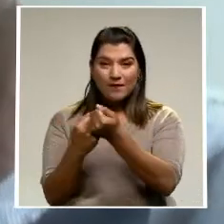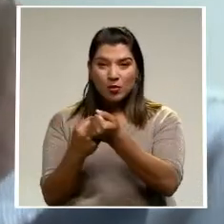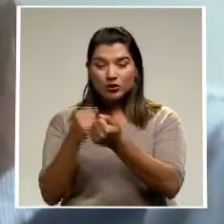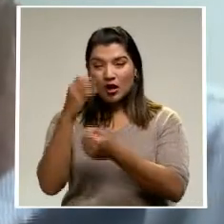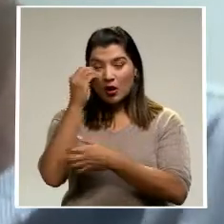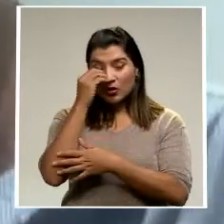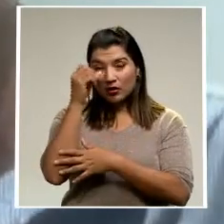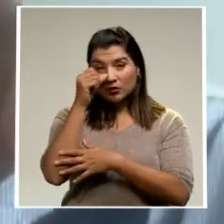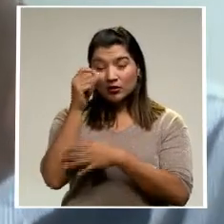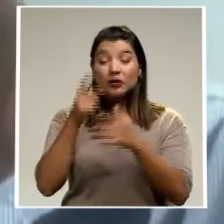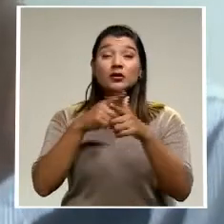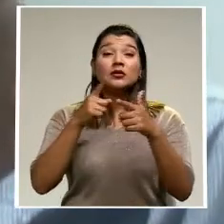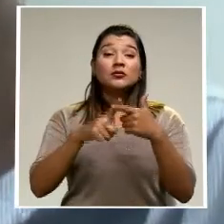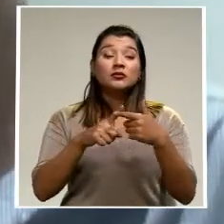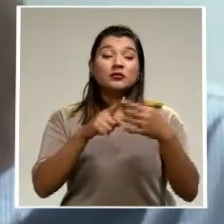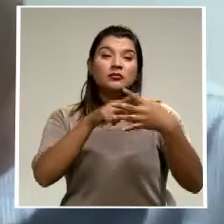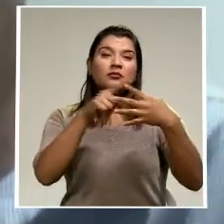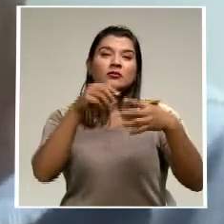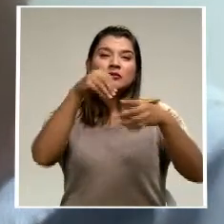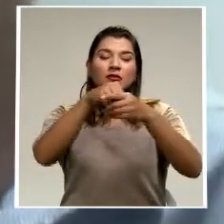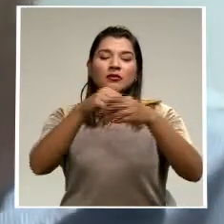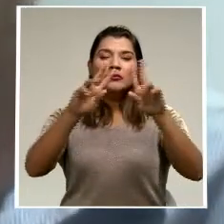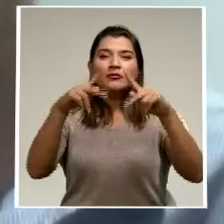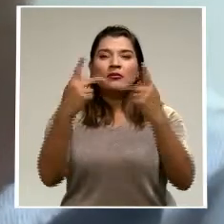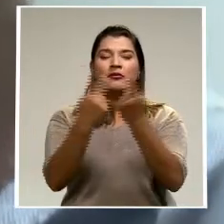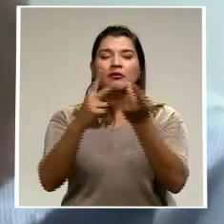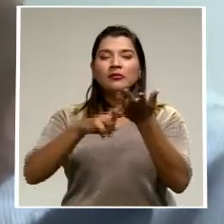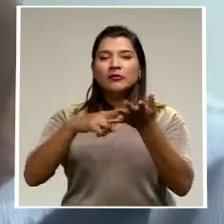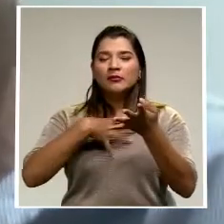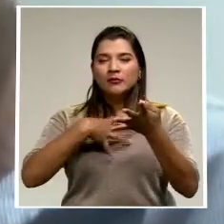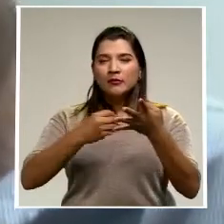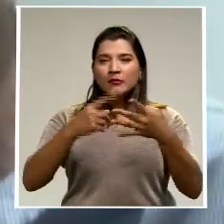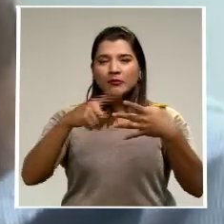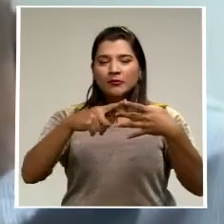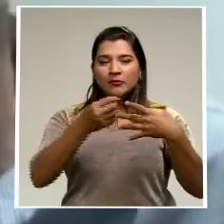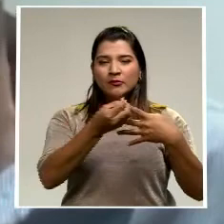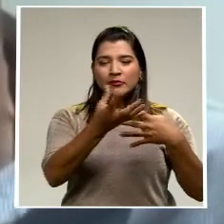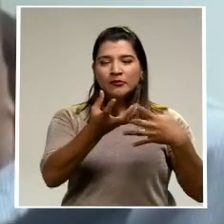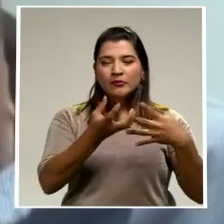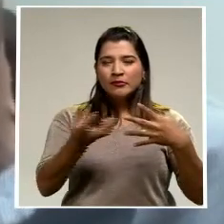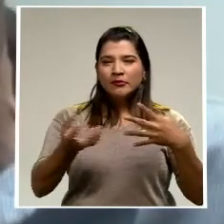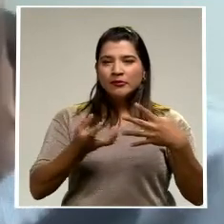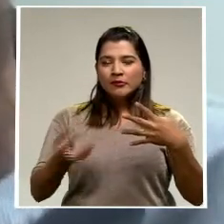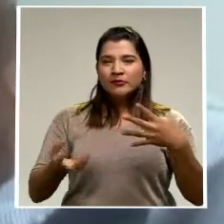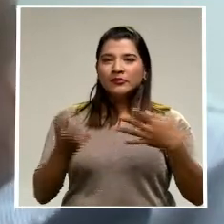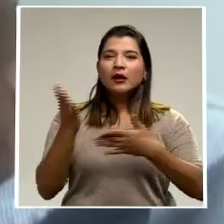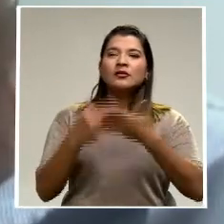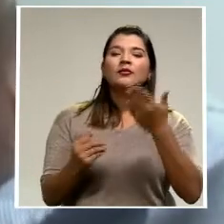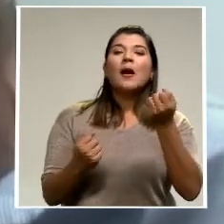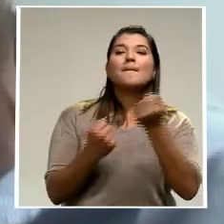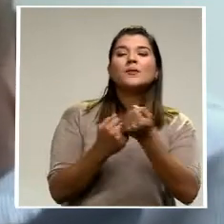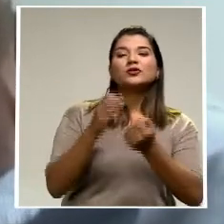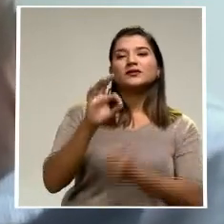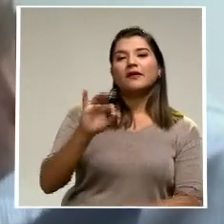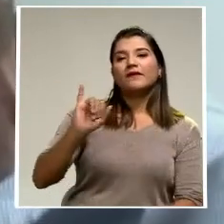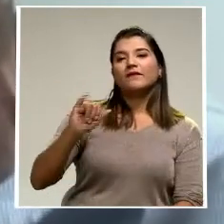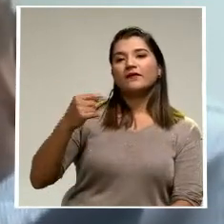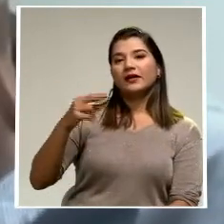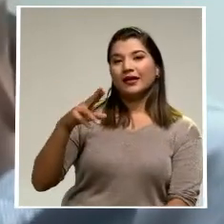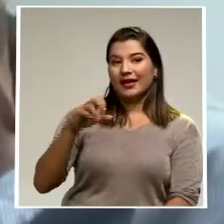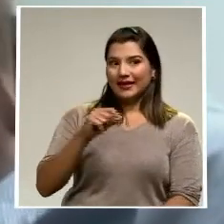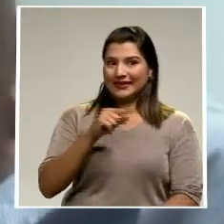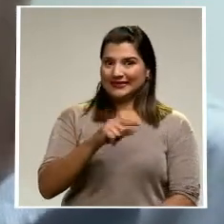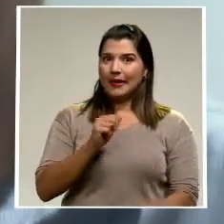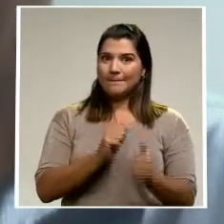los 3-4 sectores estarían uniéndose para evitar precisamente que el figuerismo, que es la fuerza más grande dentro del Partido de